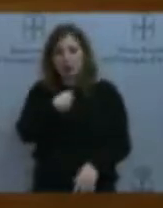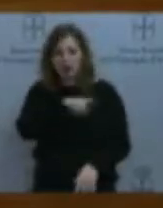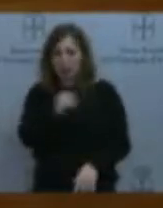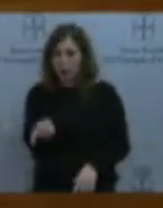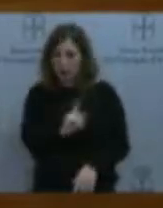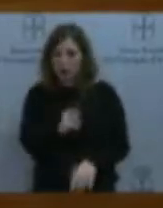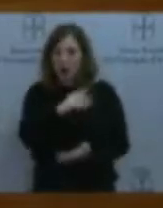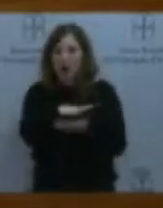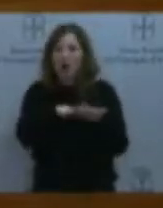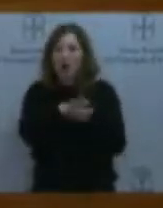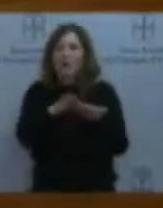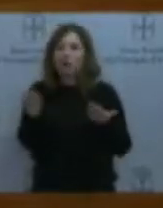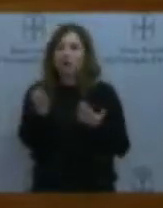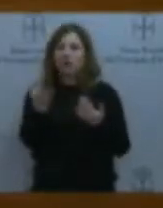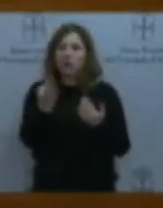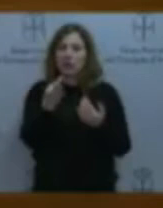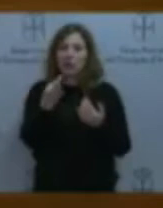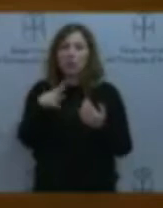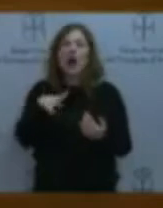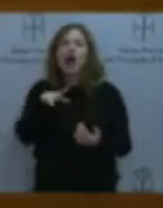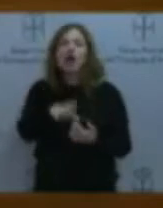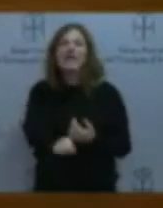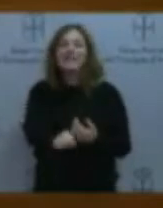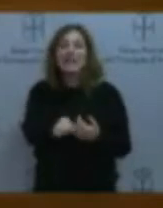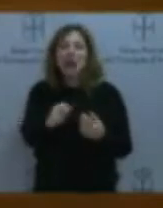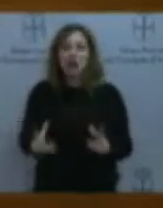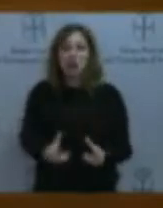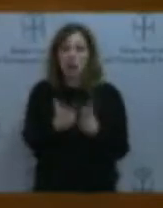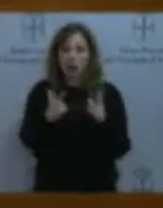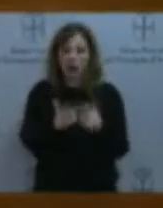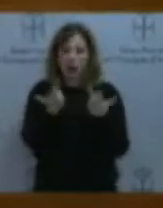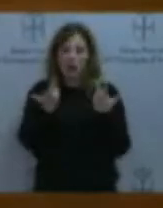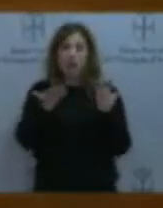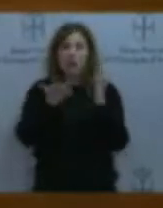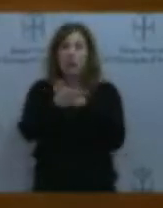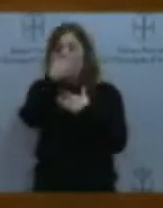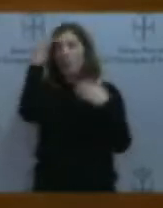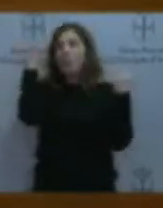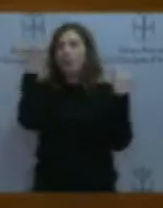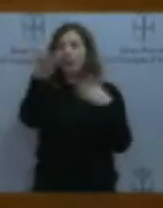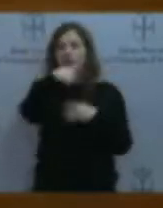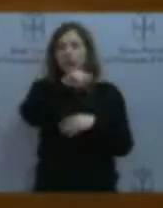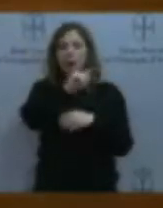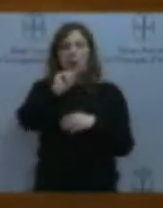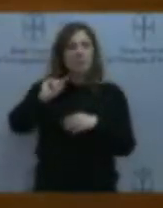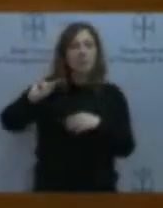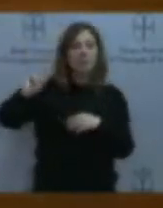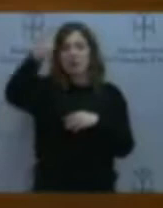Estamos hablando de una conquista social en la que por fin seamos pioneros en